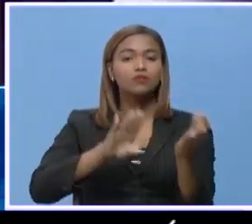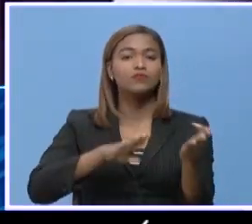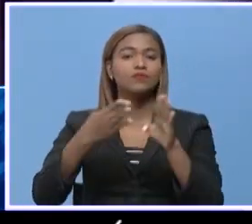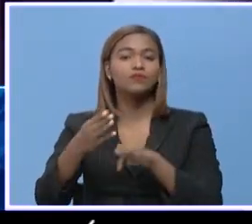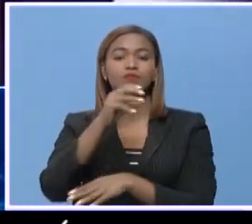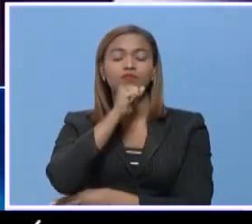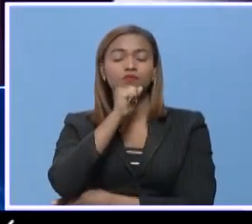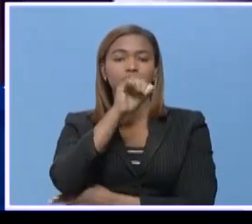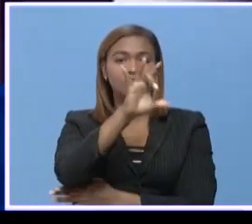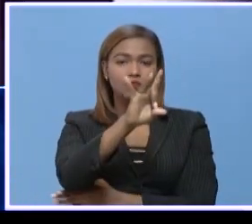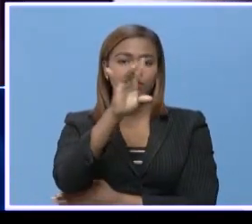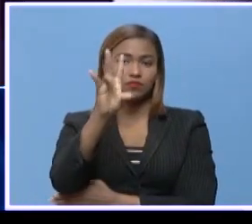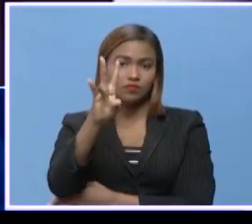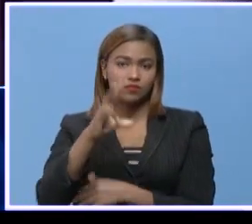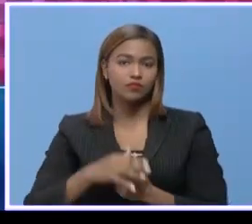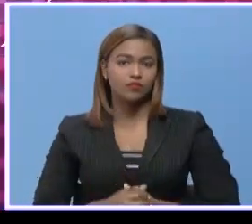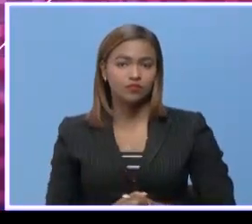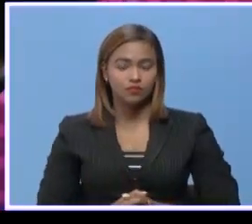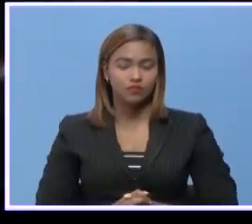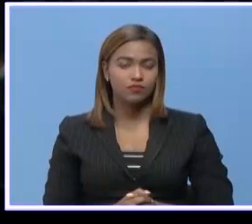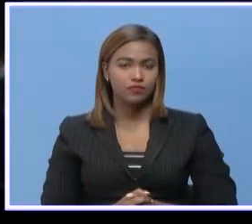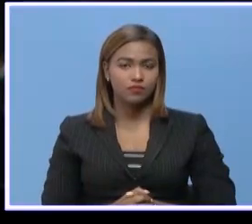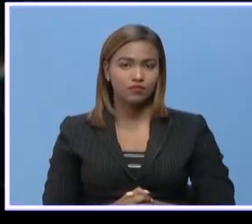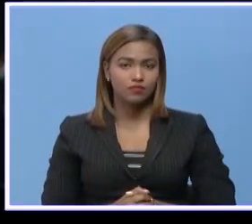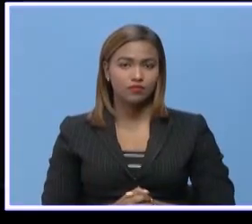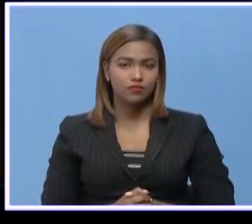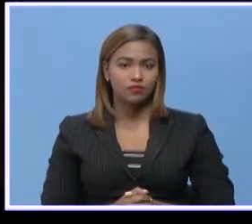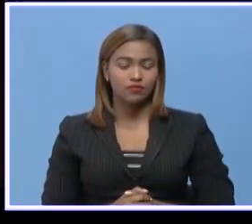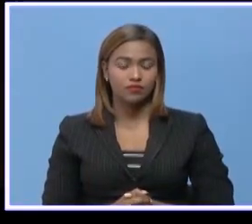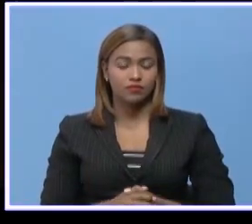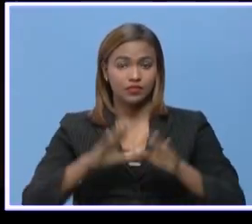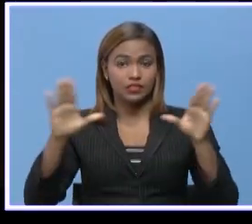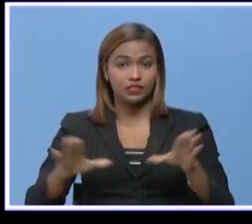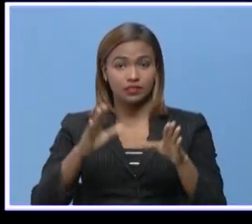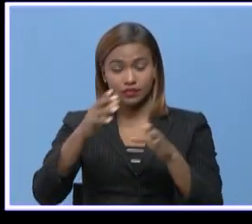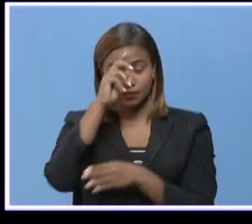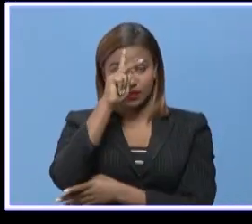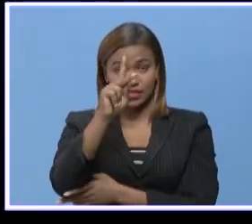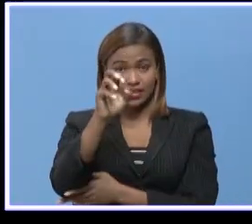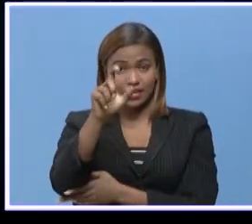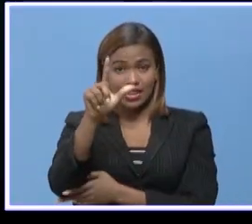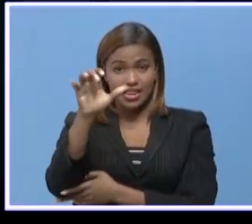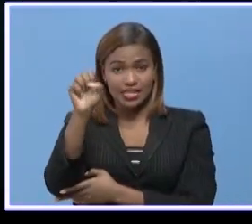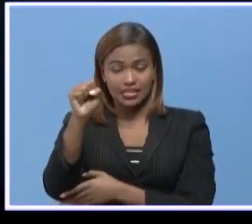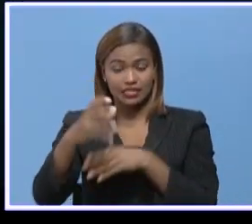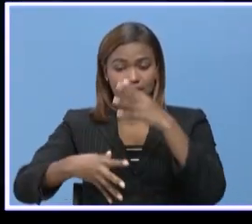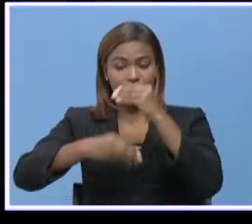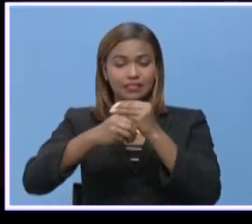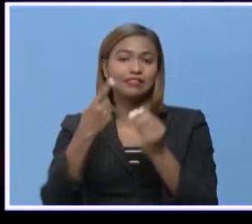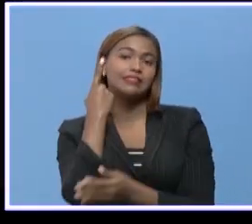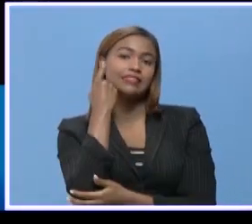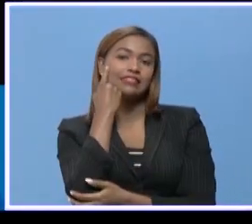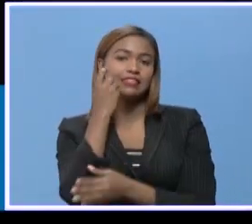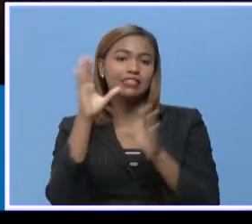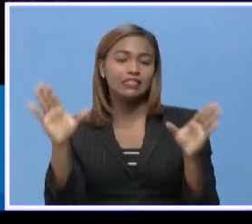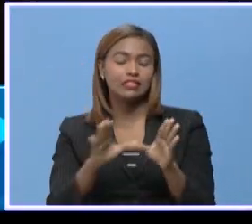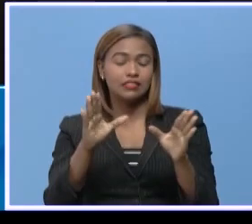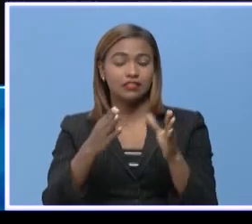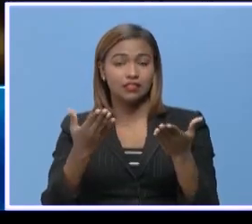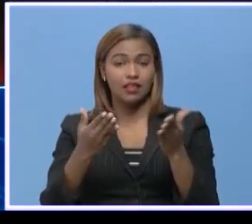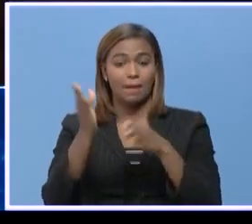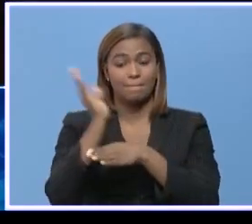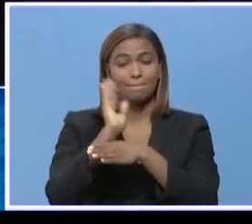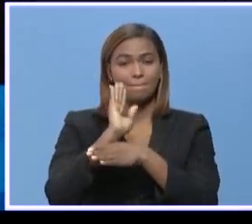a los 87 años. La cinta de acción de Kingsman se sumó a la reciente oleada de retrasos